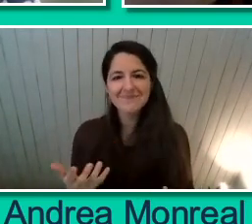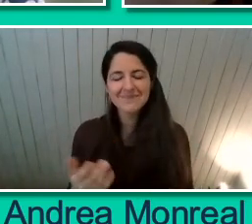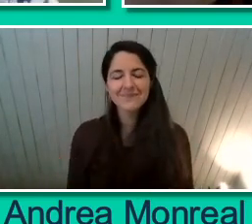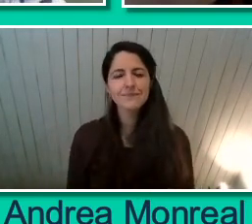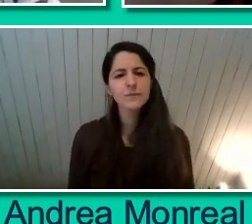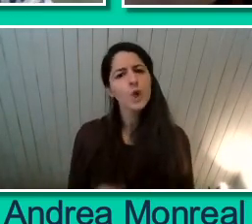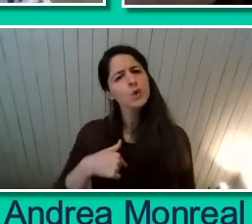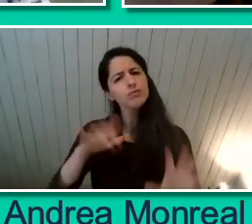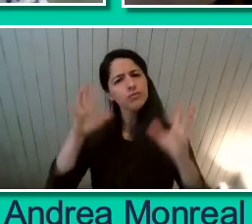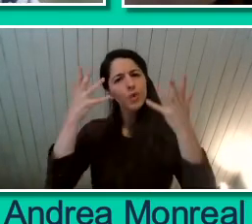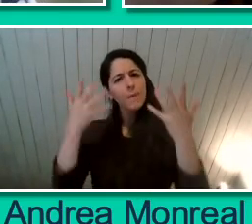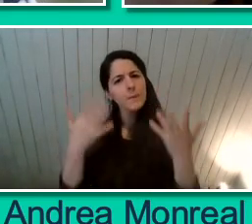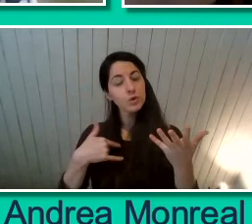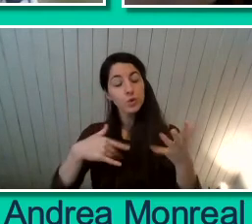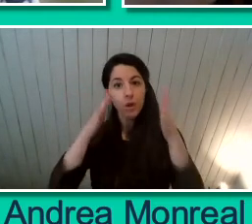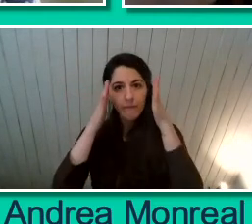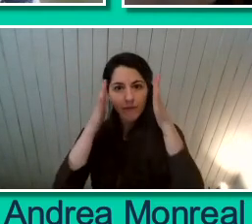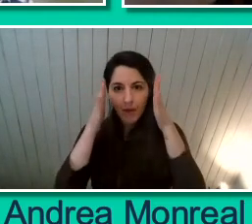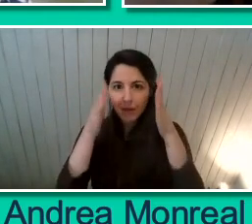mucha atención a la charla, de hecho.